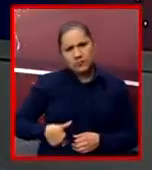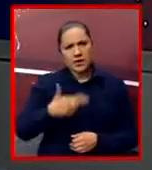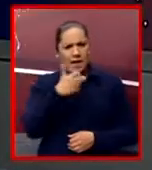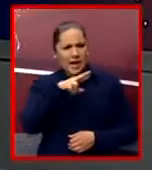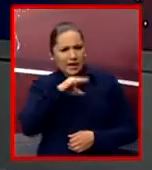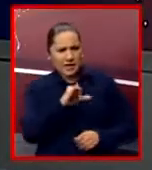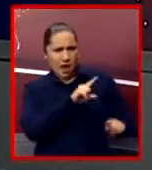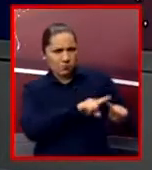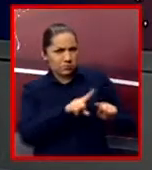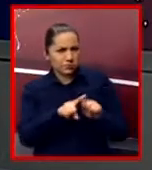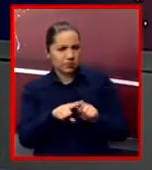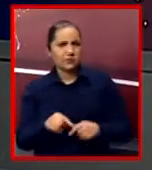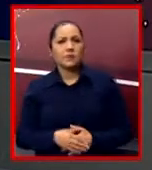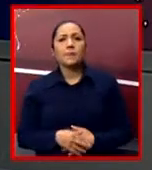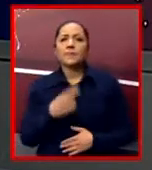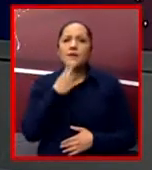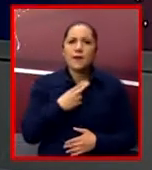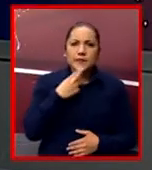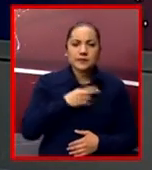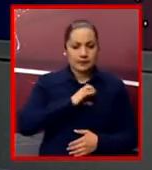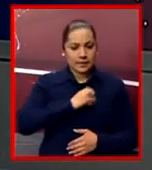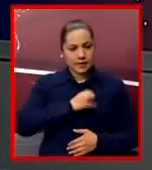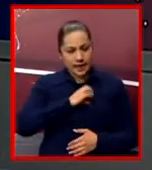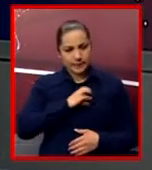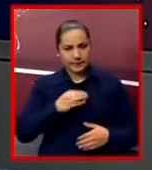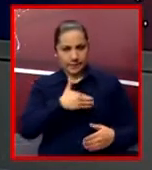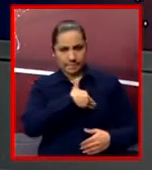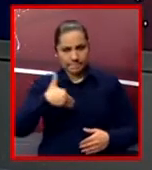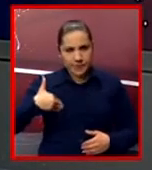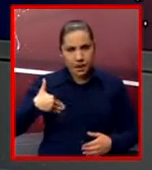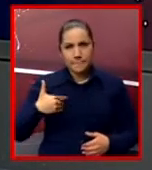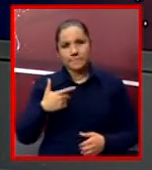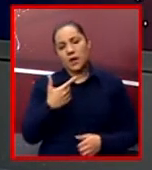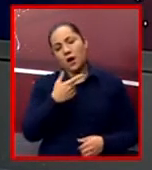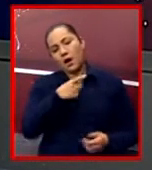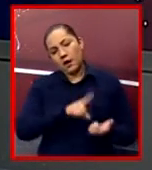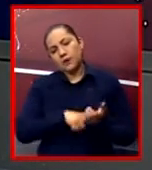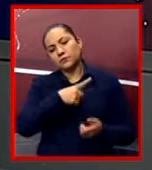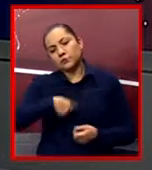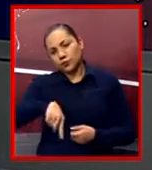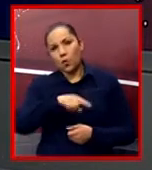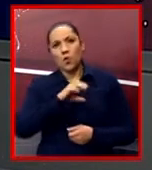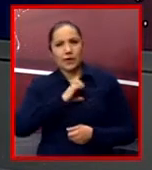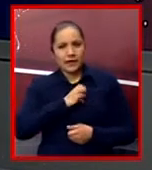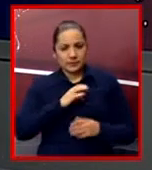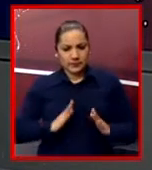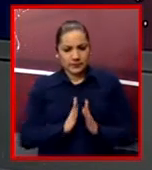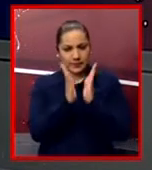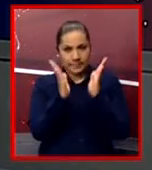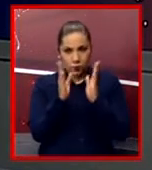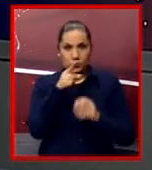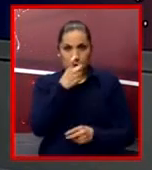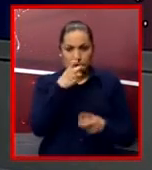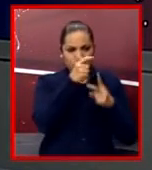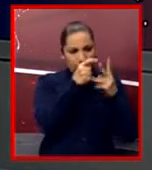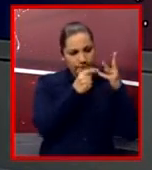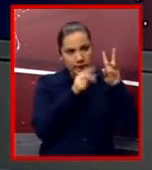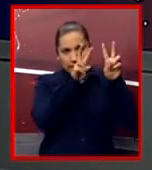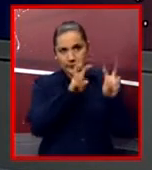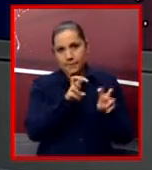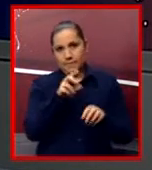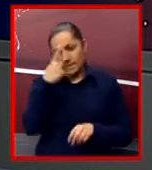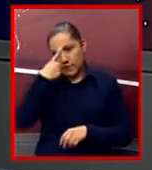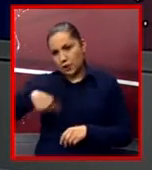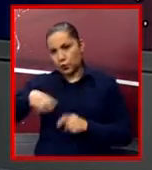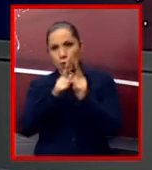Diabetes, obesidad infantil, así como cáncer de mama y cervicuterino fueron señaladas como las mayores preocupaciones para el Partido de Acción Nacional por parte de